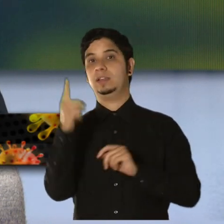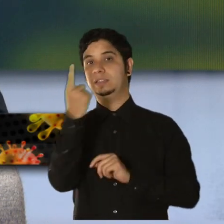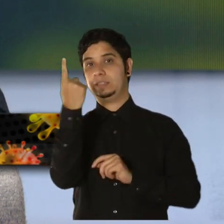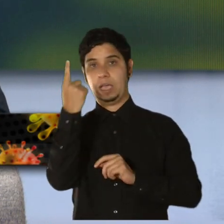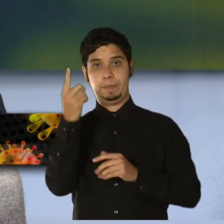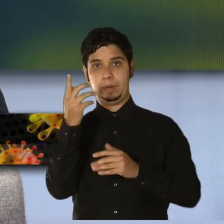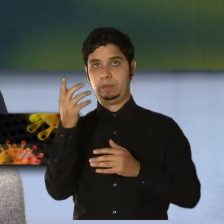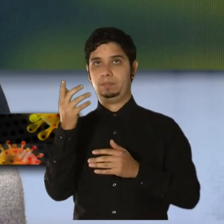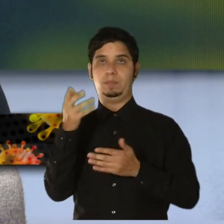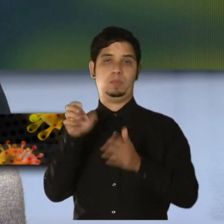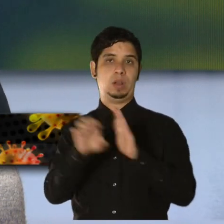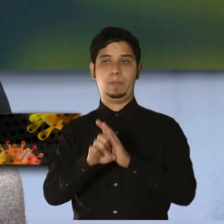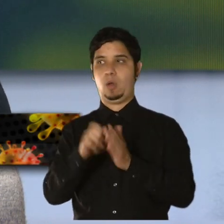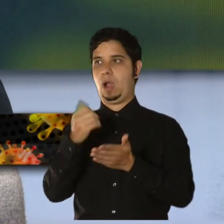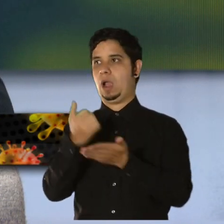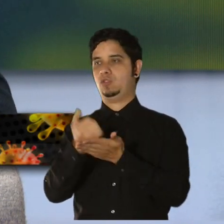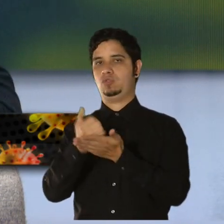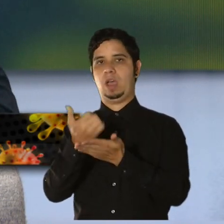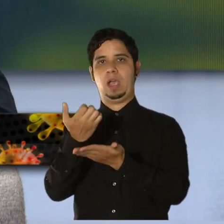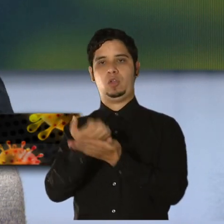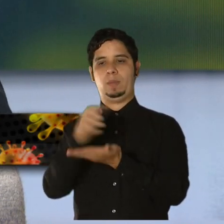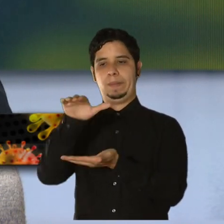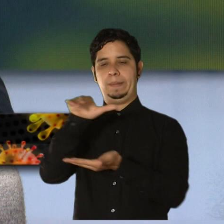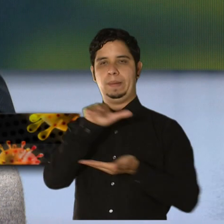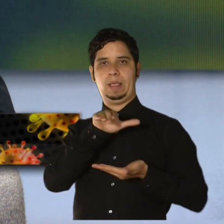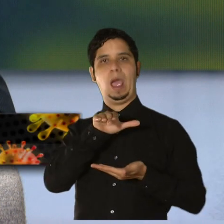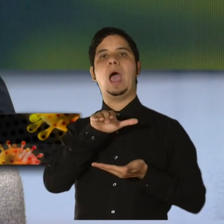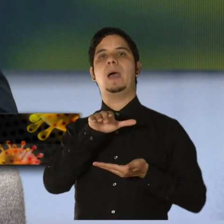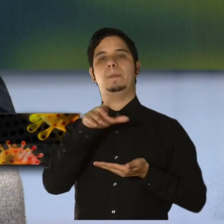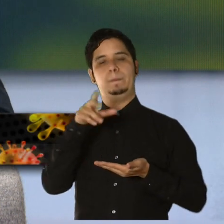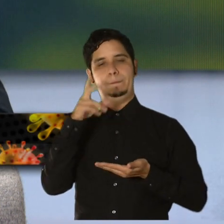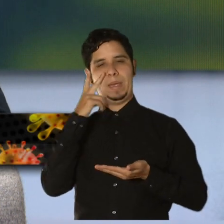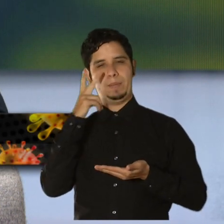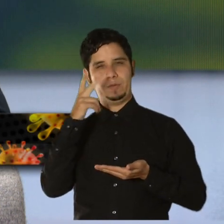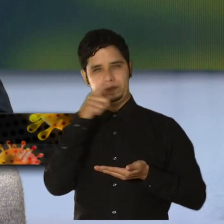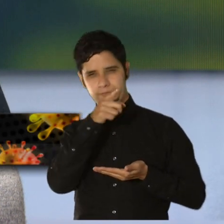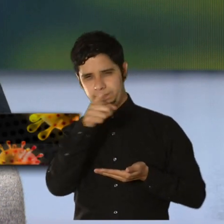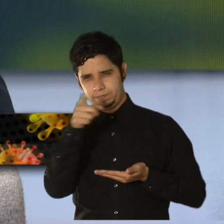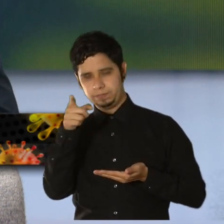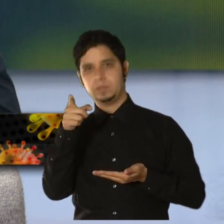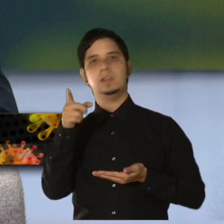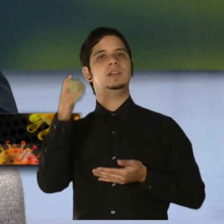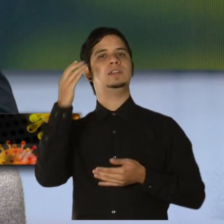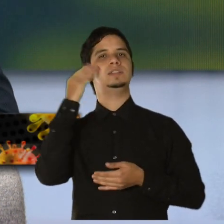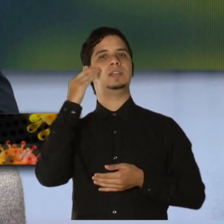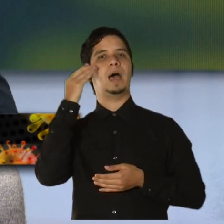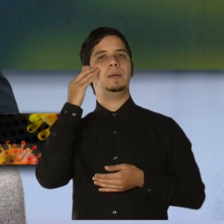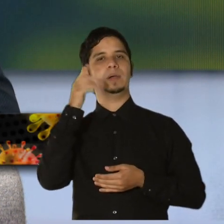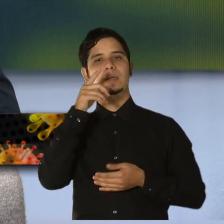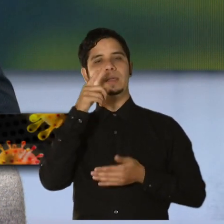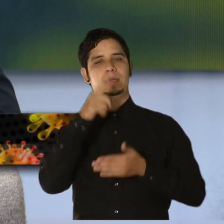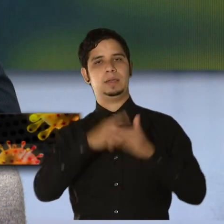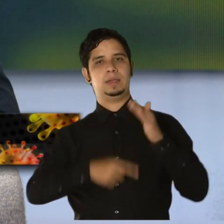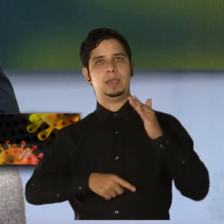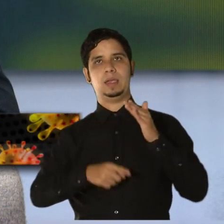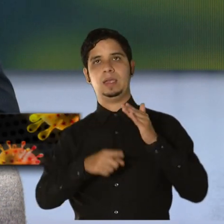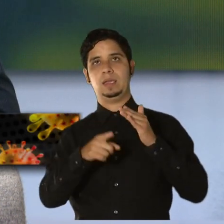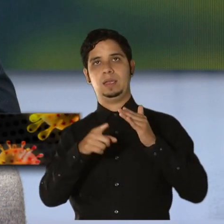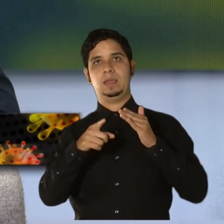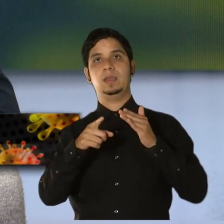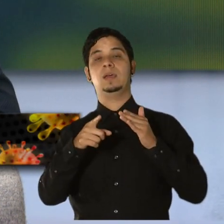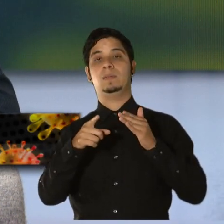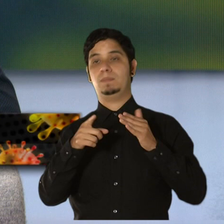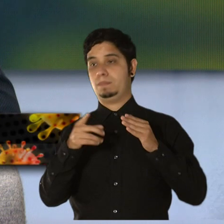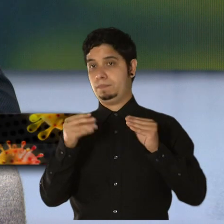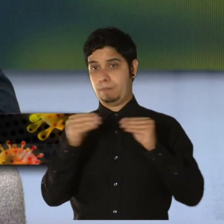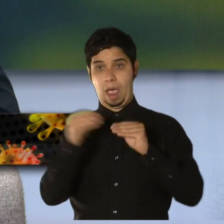viene un estímulo económico, siempre estamos pendientes de, ok, estamos pendientes porque saben que van a venir el alto